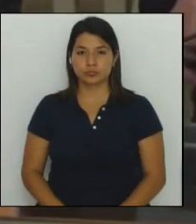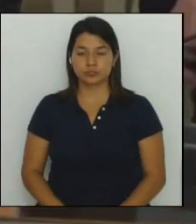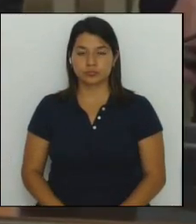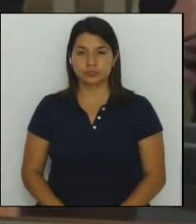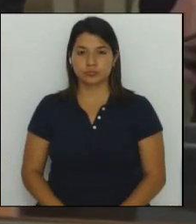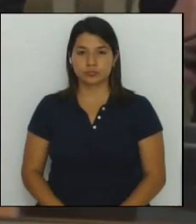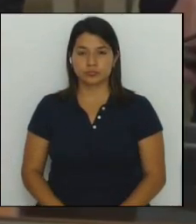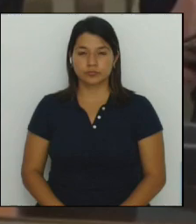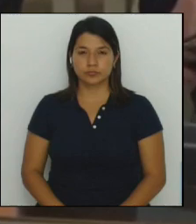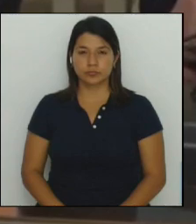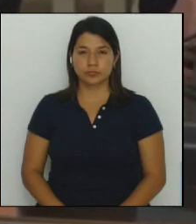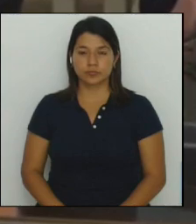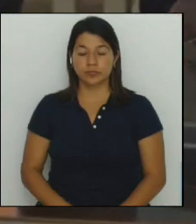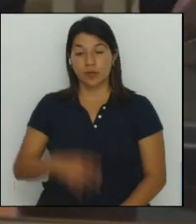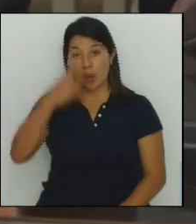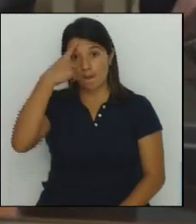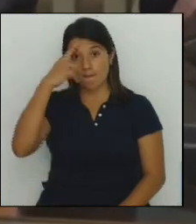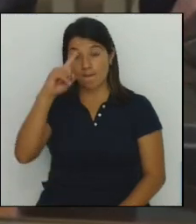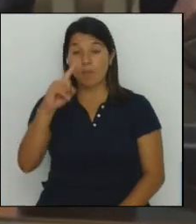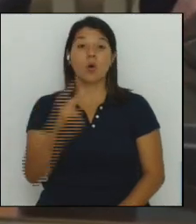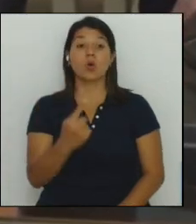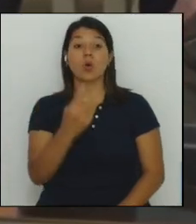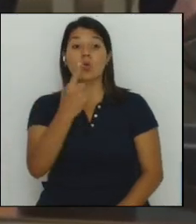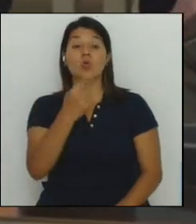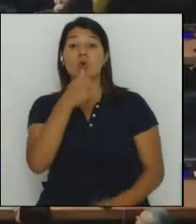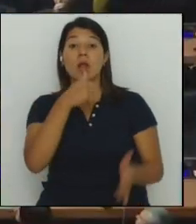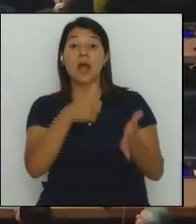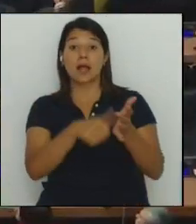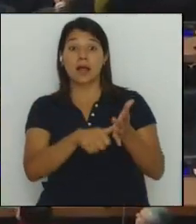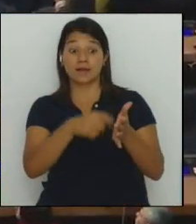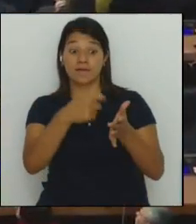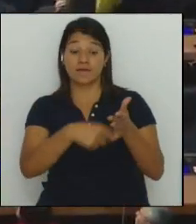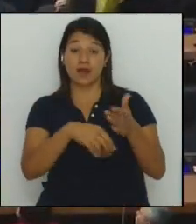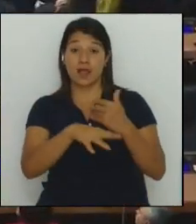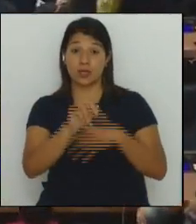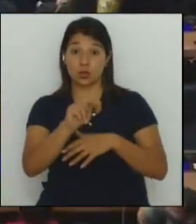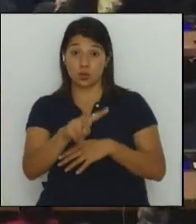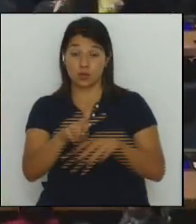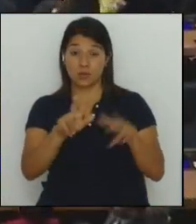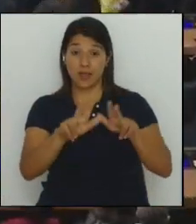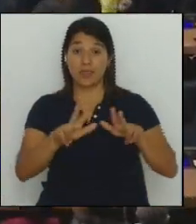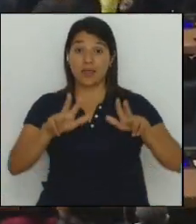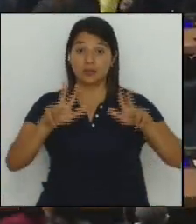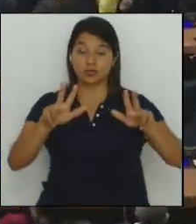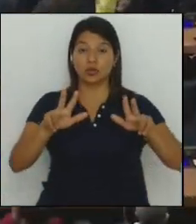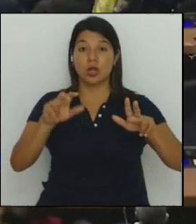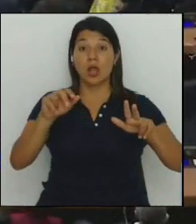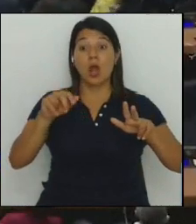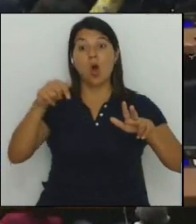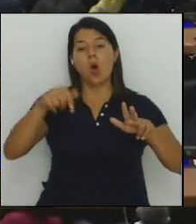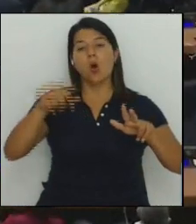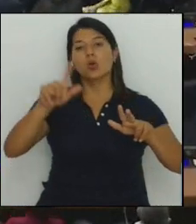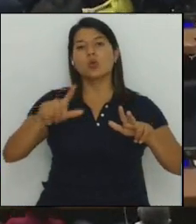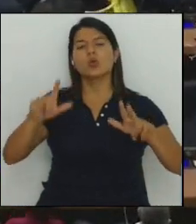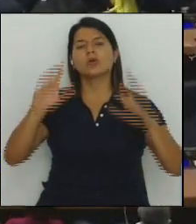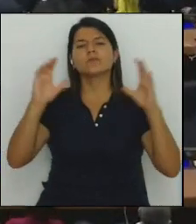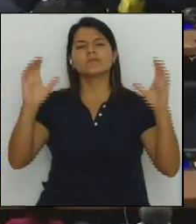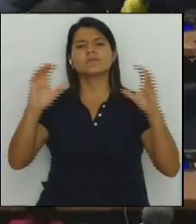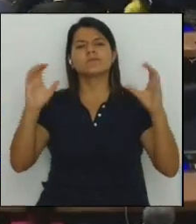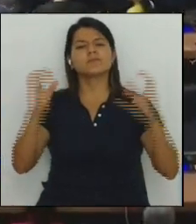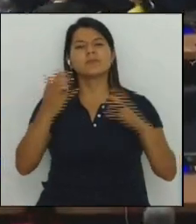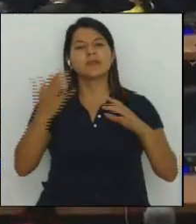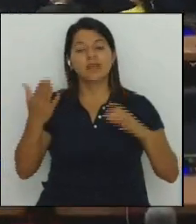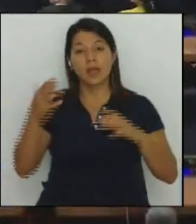Gracias a una resolución adoptada en noviembre, las Naciones Unidas conmemoran el lunes en su sede de Nueva York lo que los palestinos califican como